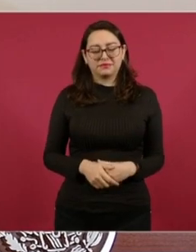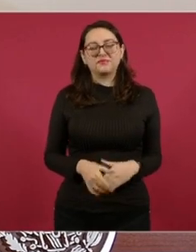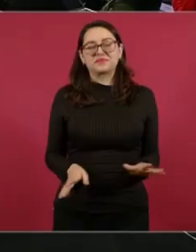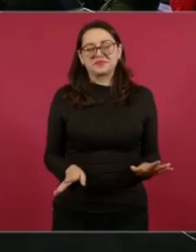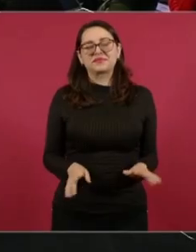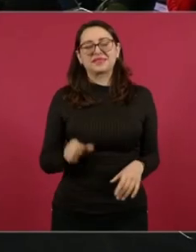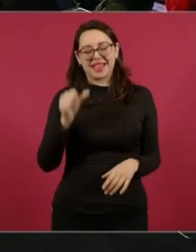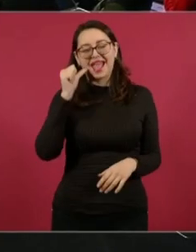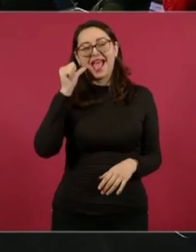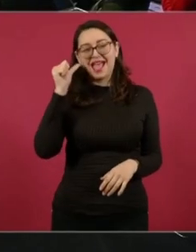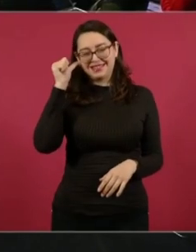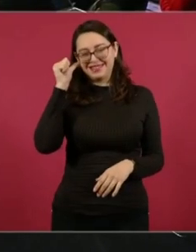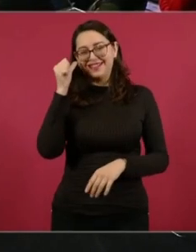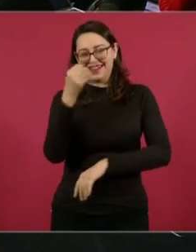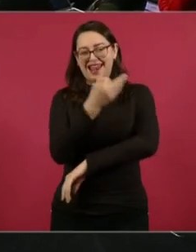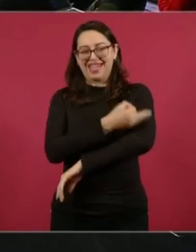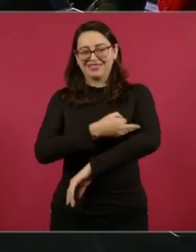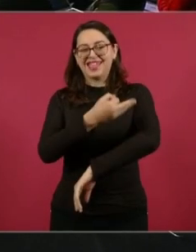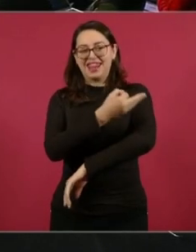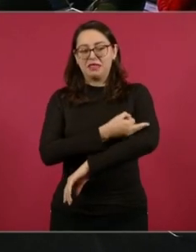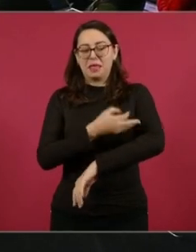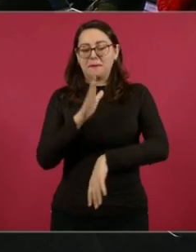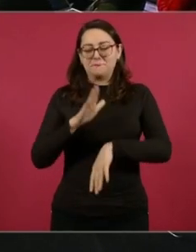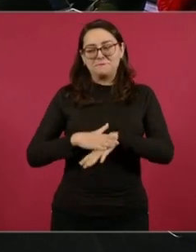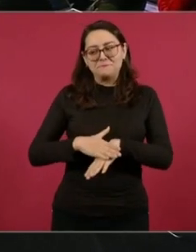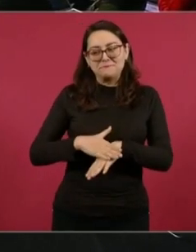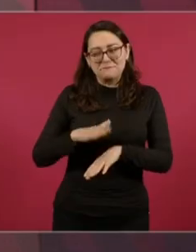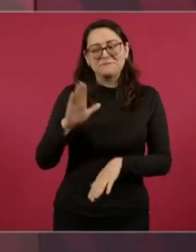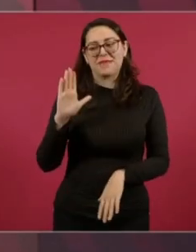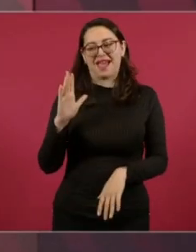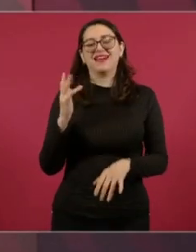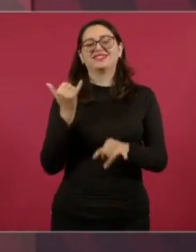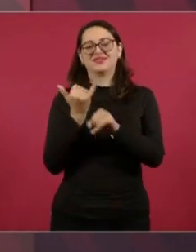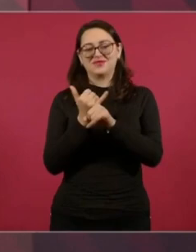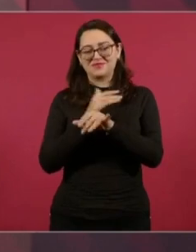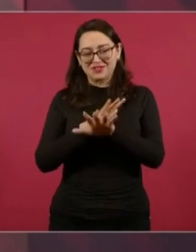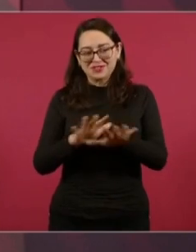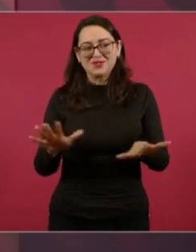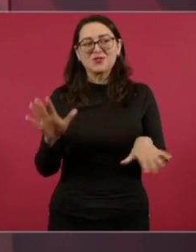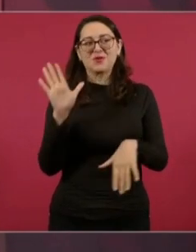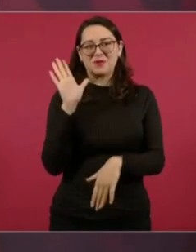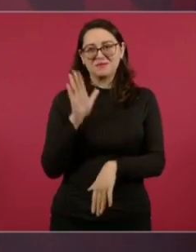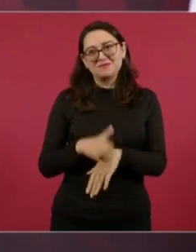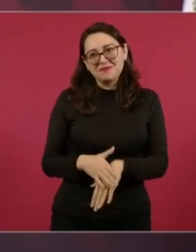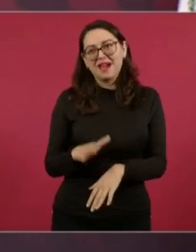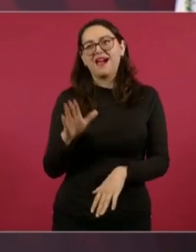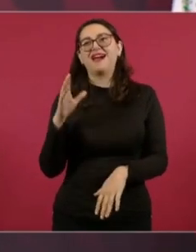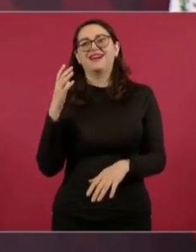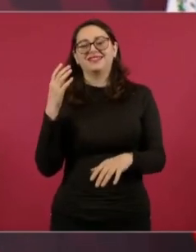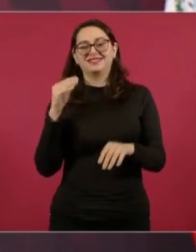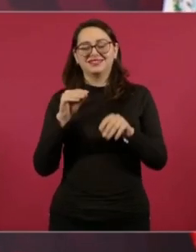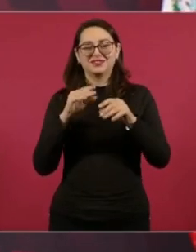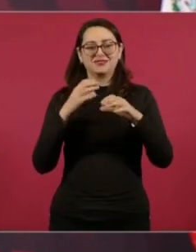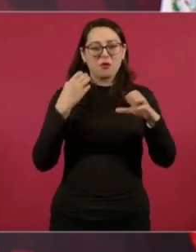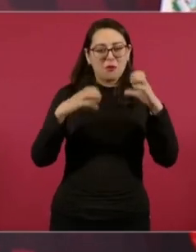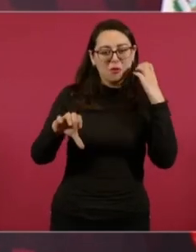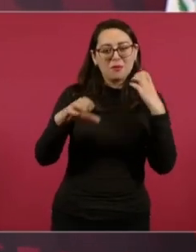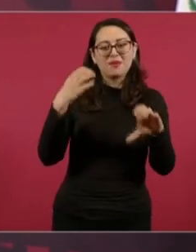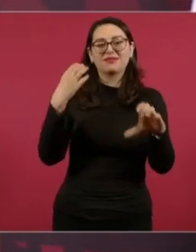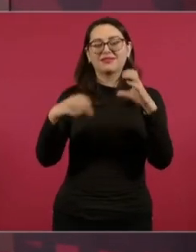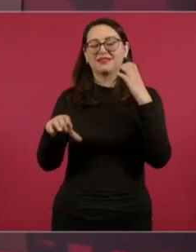Sí, pero bueno, pero sí se trató el tema porque hasta mucha